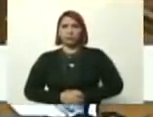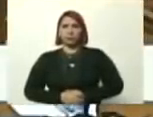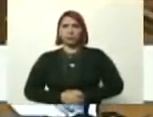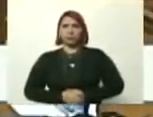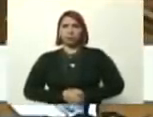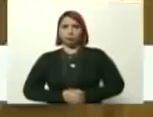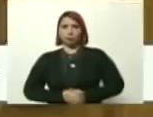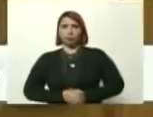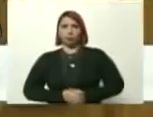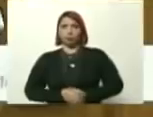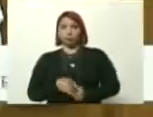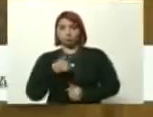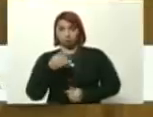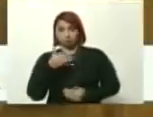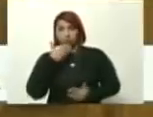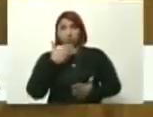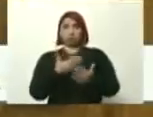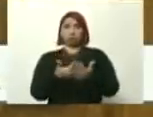yo les pido